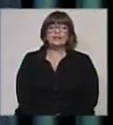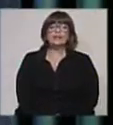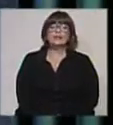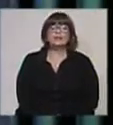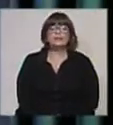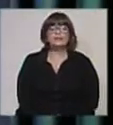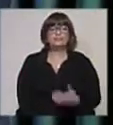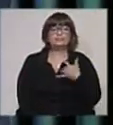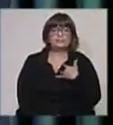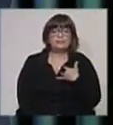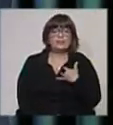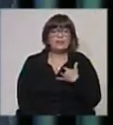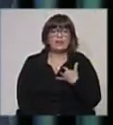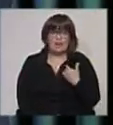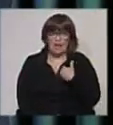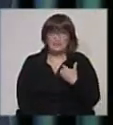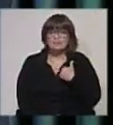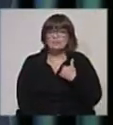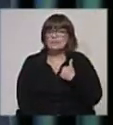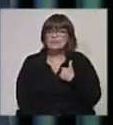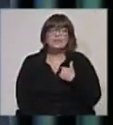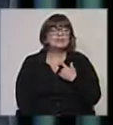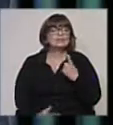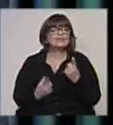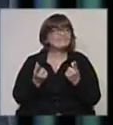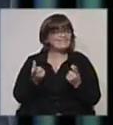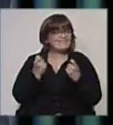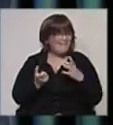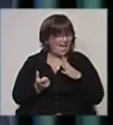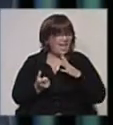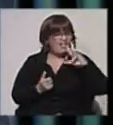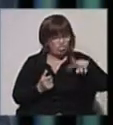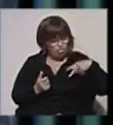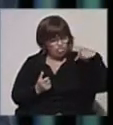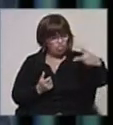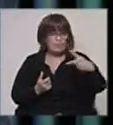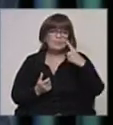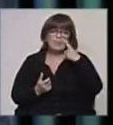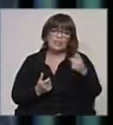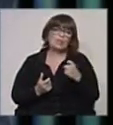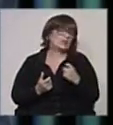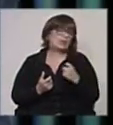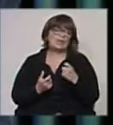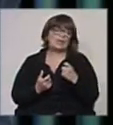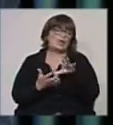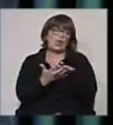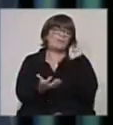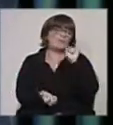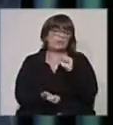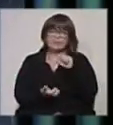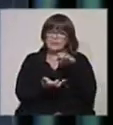A mí me reforzó la necesidad de estar ahí para entender las cosas. Y eso es algo que